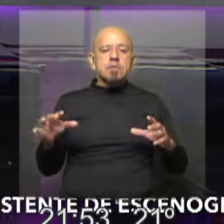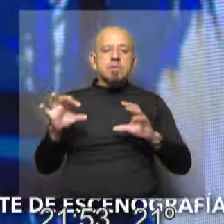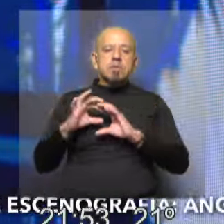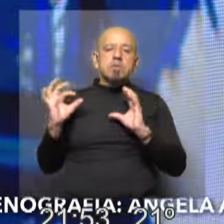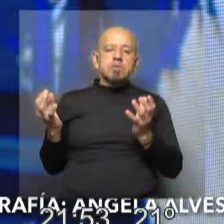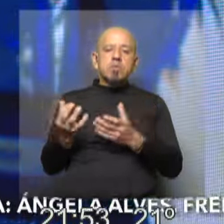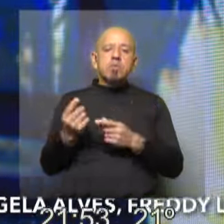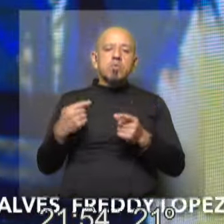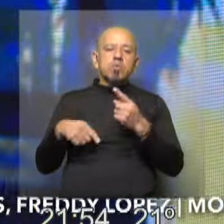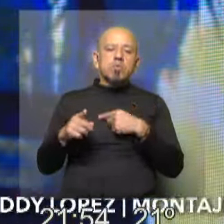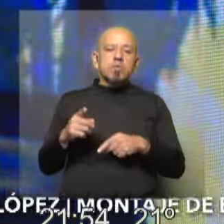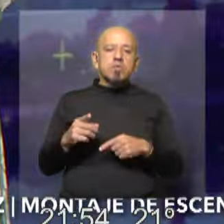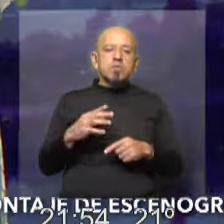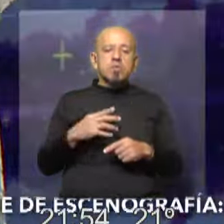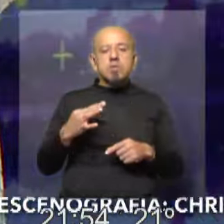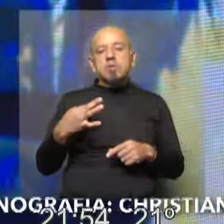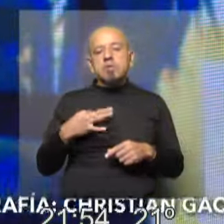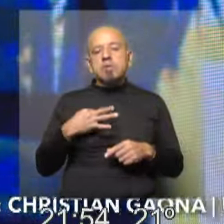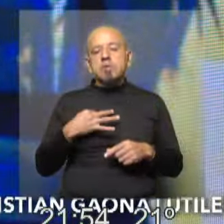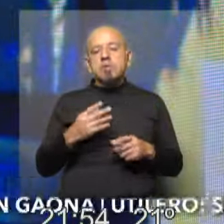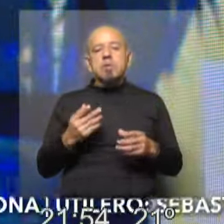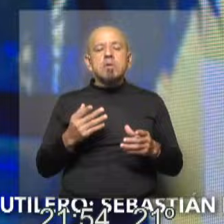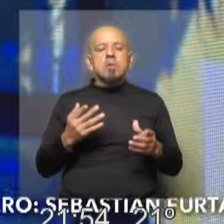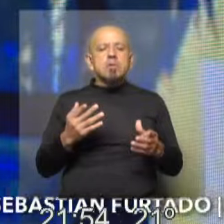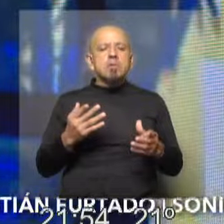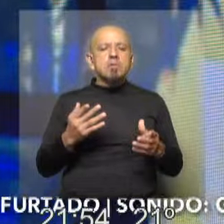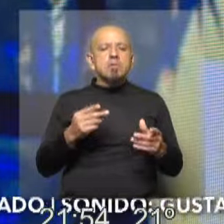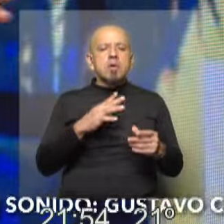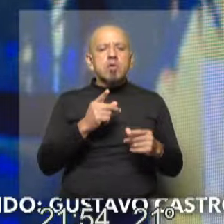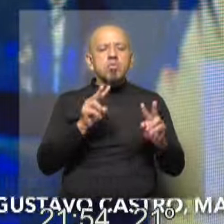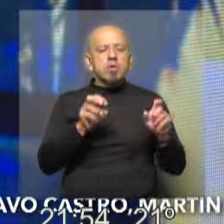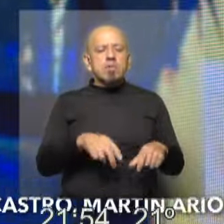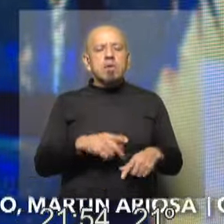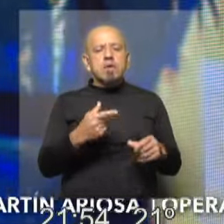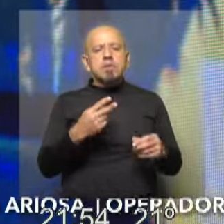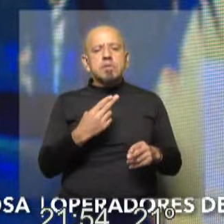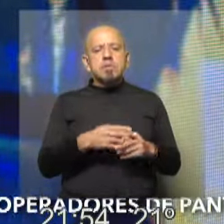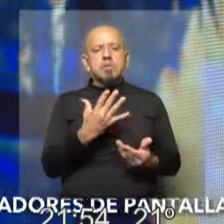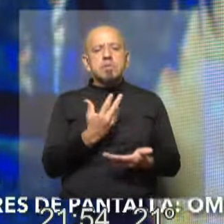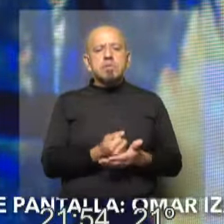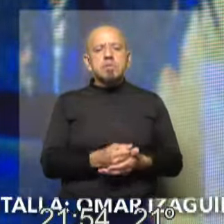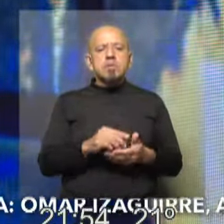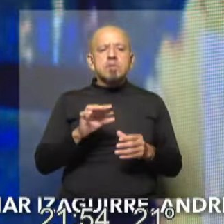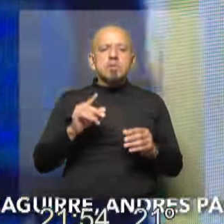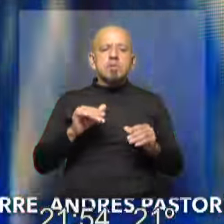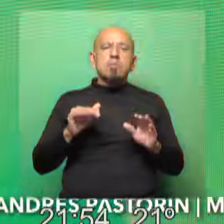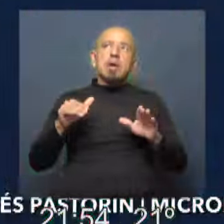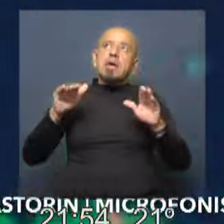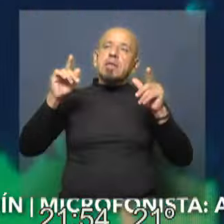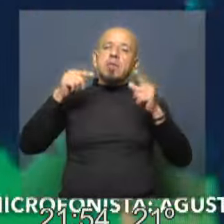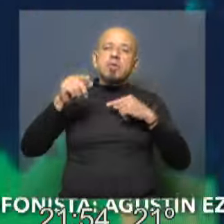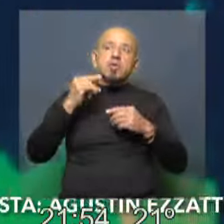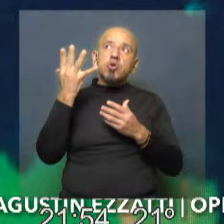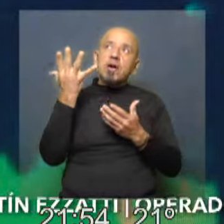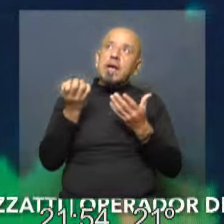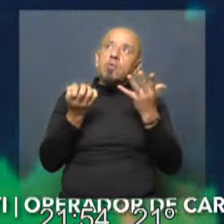Sí, de la vida. Sí, del jardín. O sea, en una hay un tema que se llama Jardín, que está todo grabado con, no sé, pajaritos, cosas que están en el jardín de mi